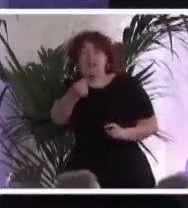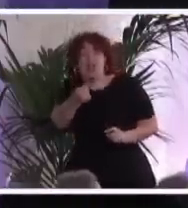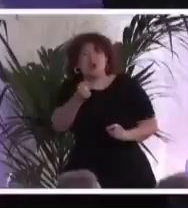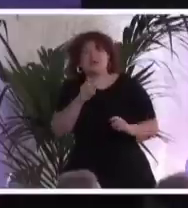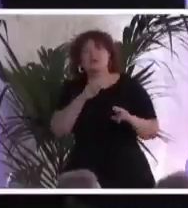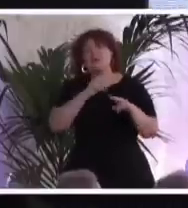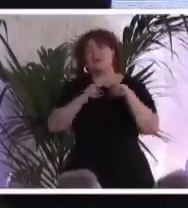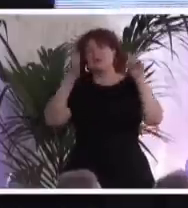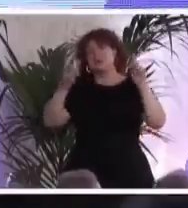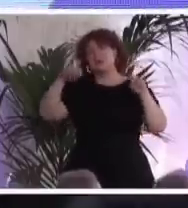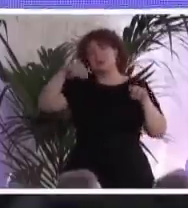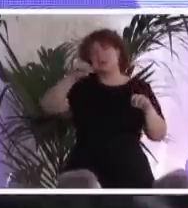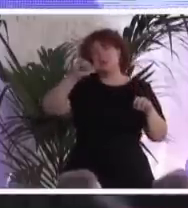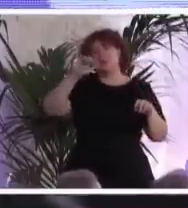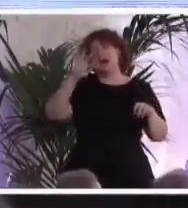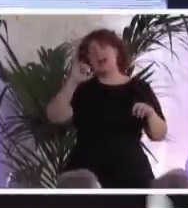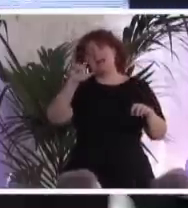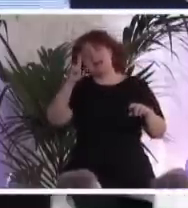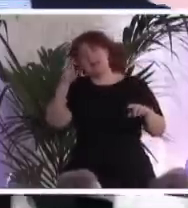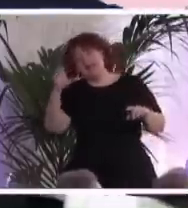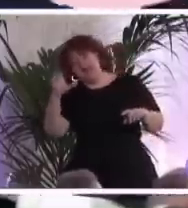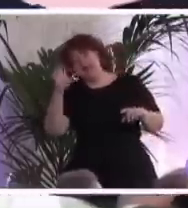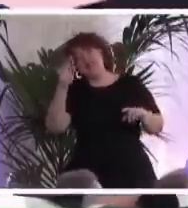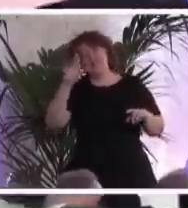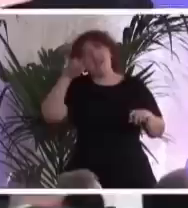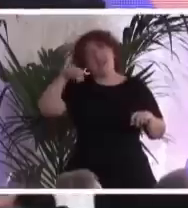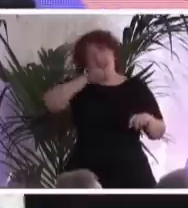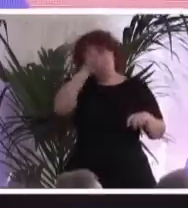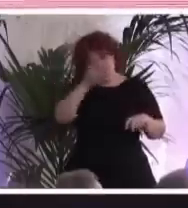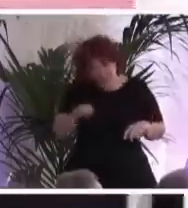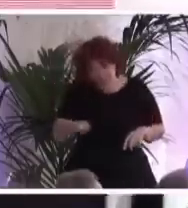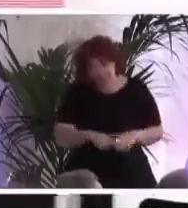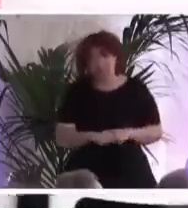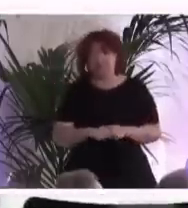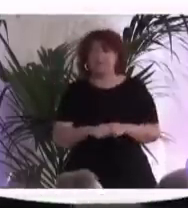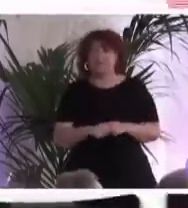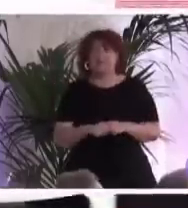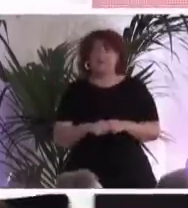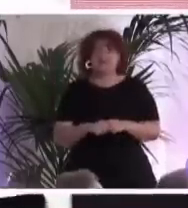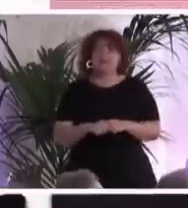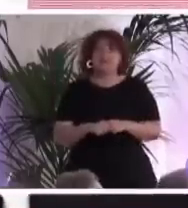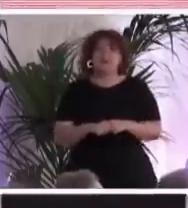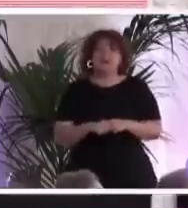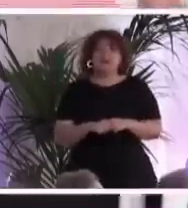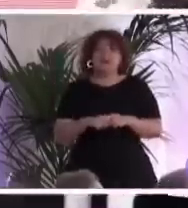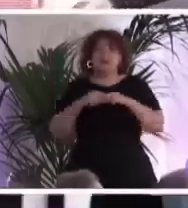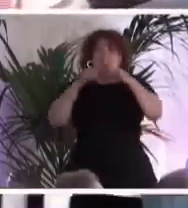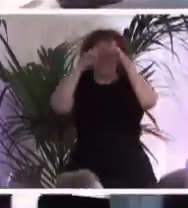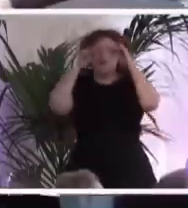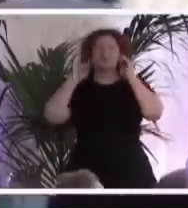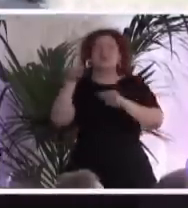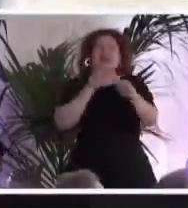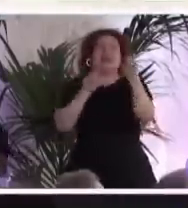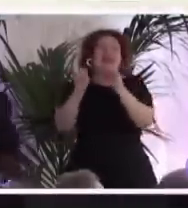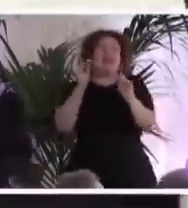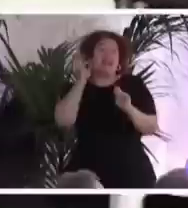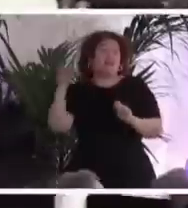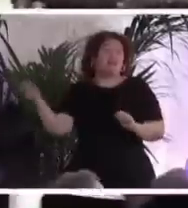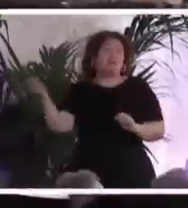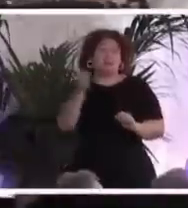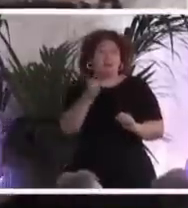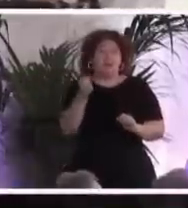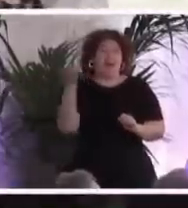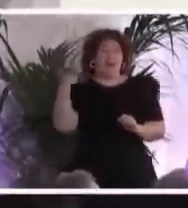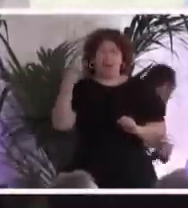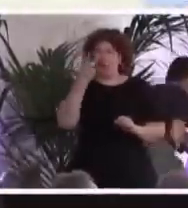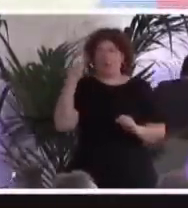que se llamaba Matilde Fernández y resulta que Matilde Fernández dio una entrevista hace